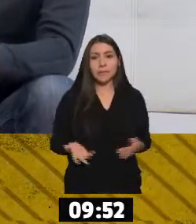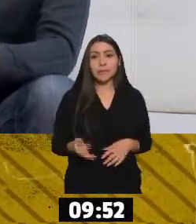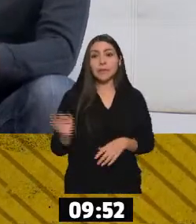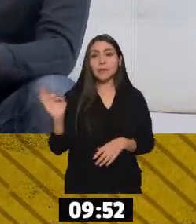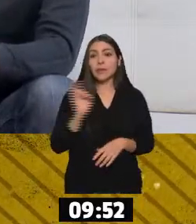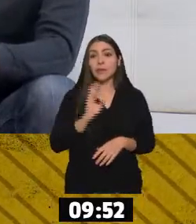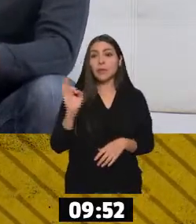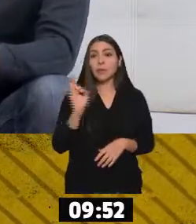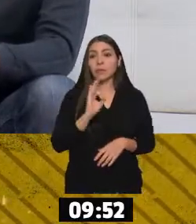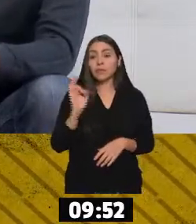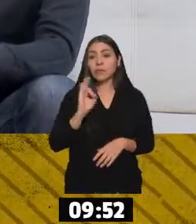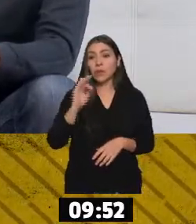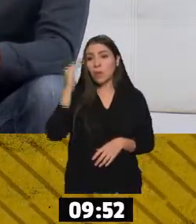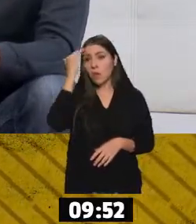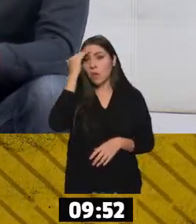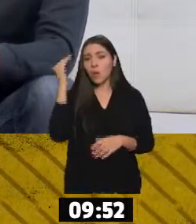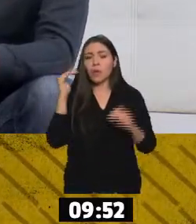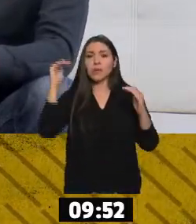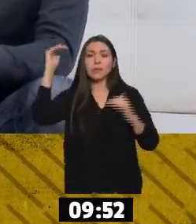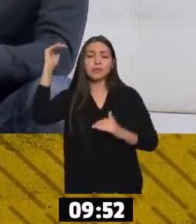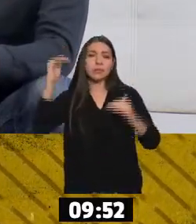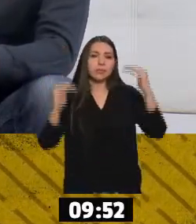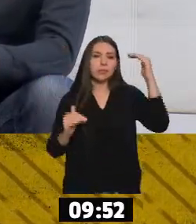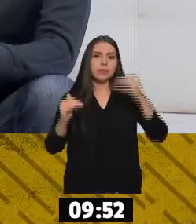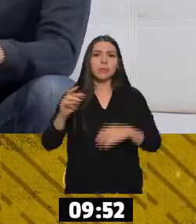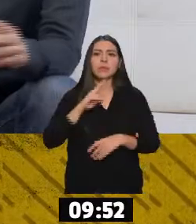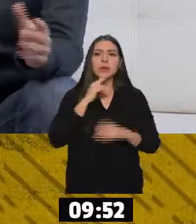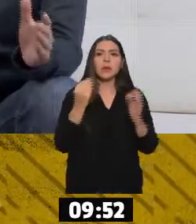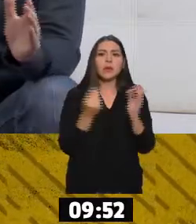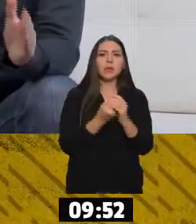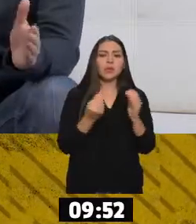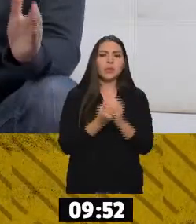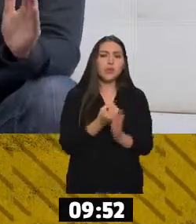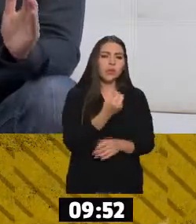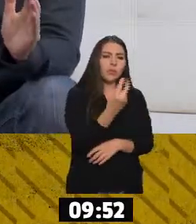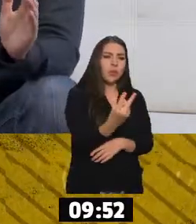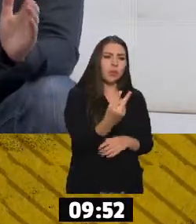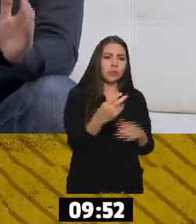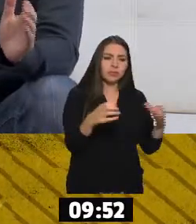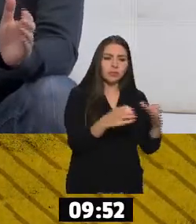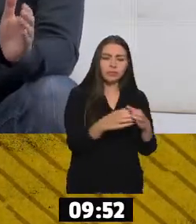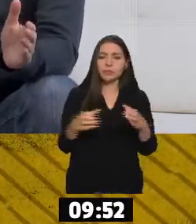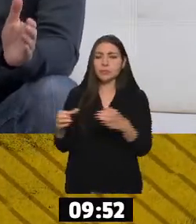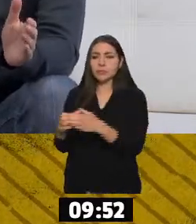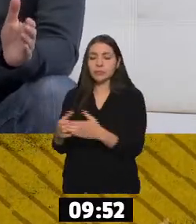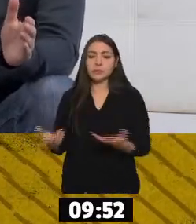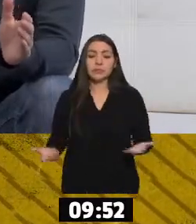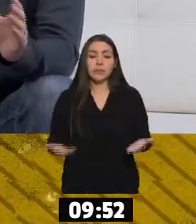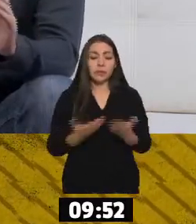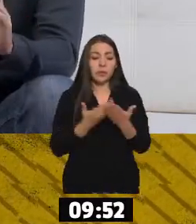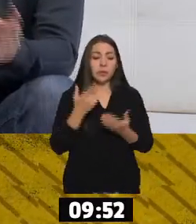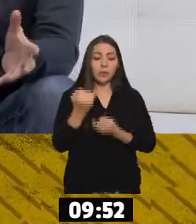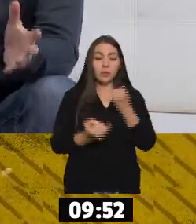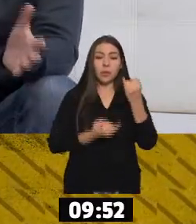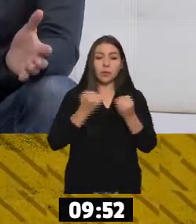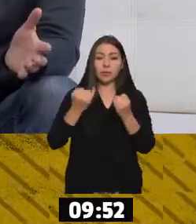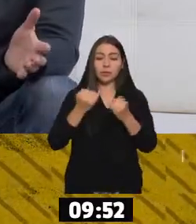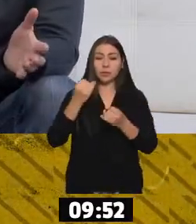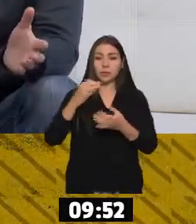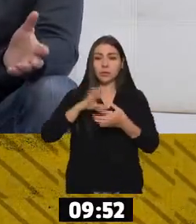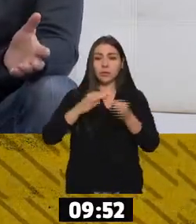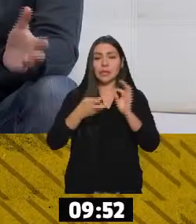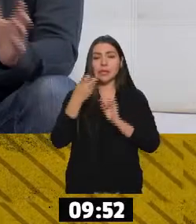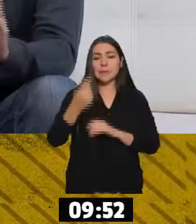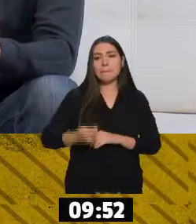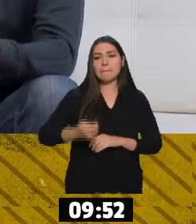abierto horrible. Así es. ¿Y por qué no hacen 2 divisiones? Bueno, porque en primera son los primeros juegos en donde participan y esta